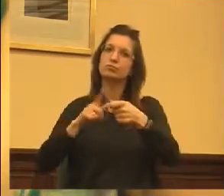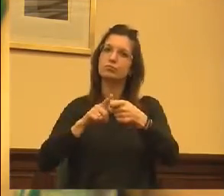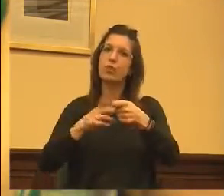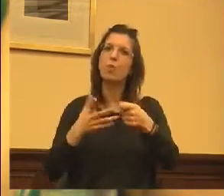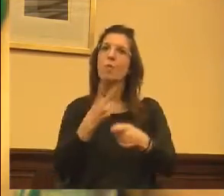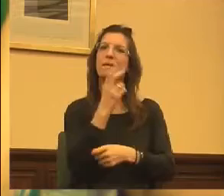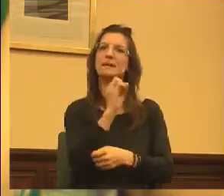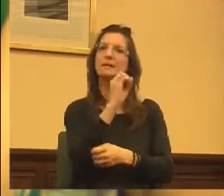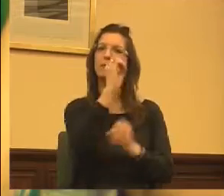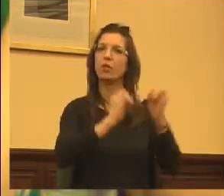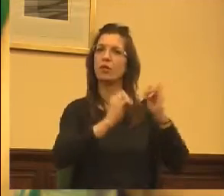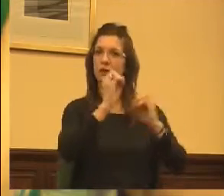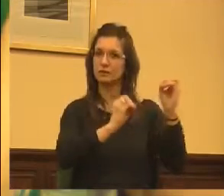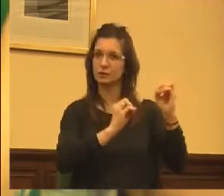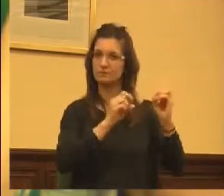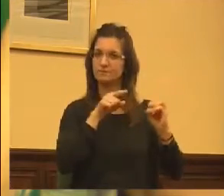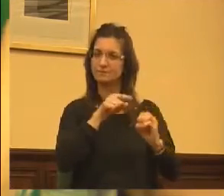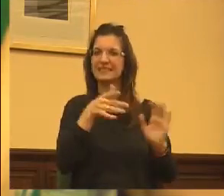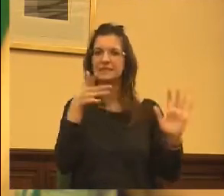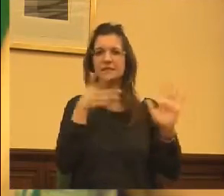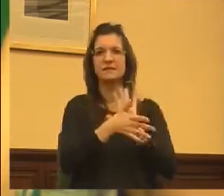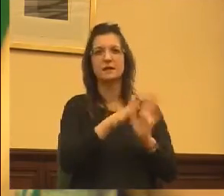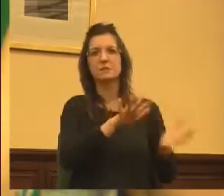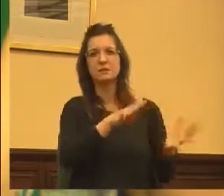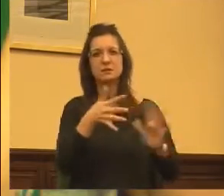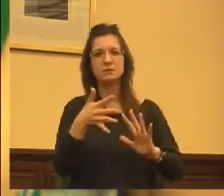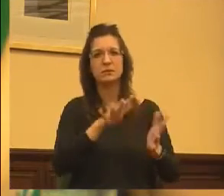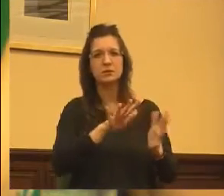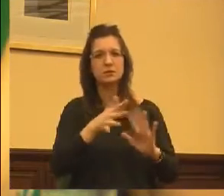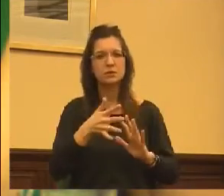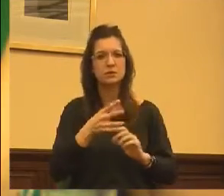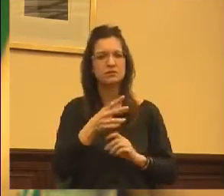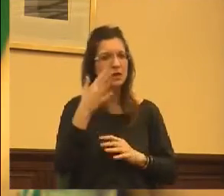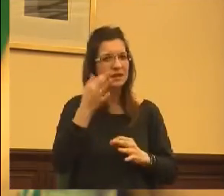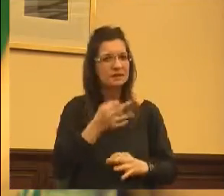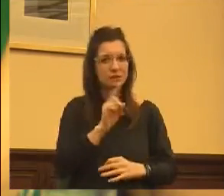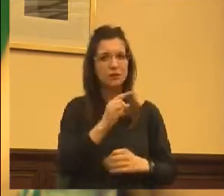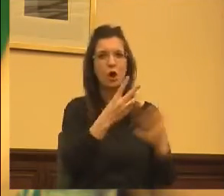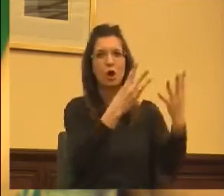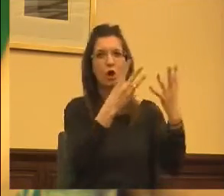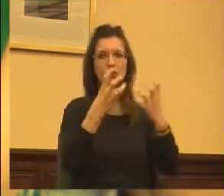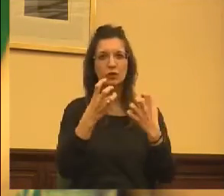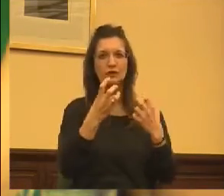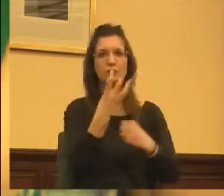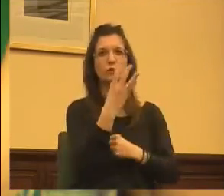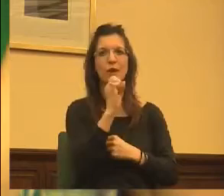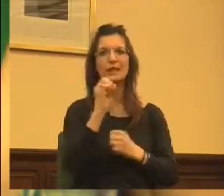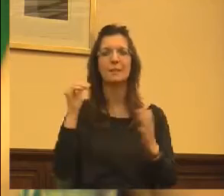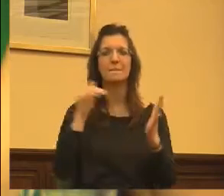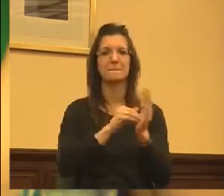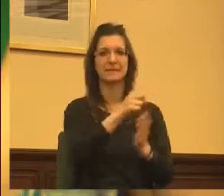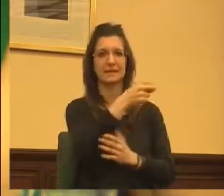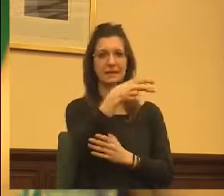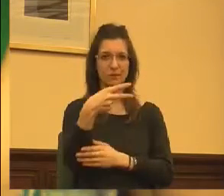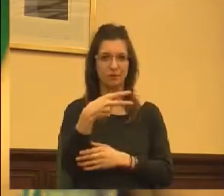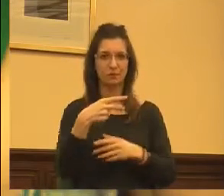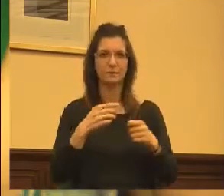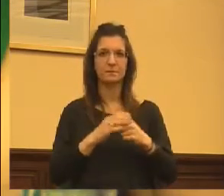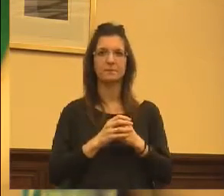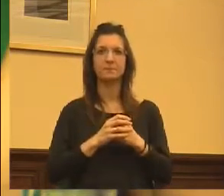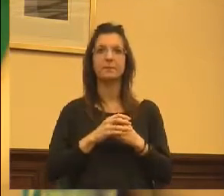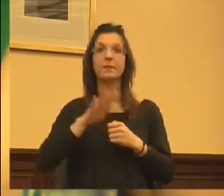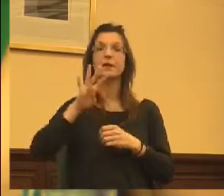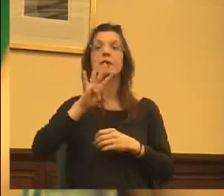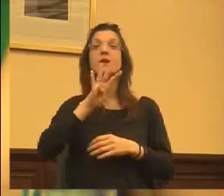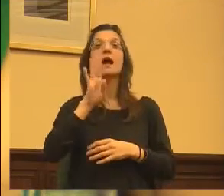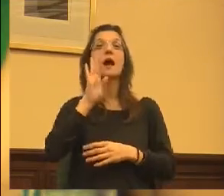es el 20%. Eso corresponde aproximadamente, no exactamente, con 840.000 euros sobre